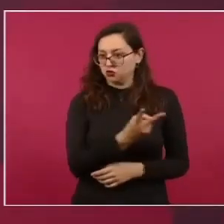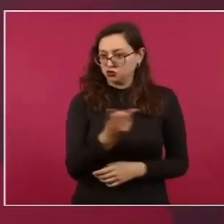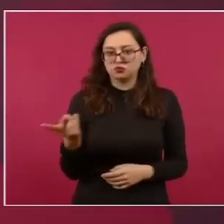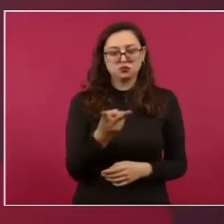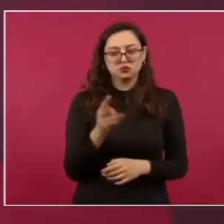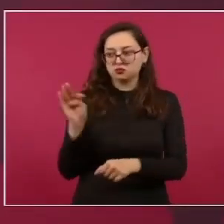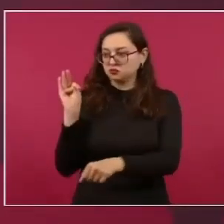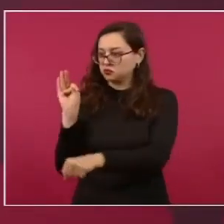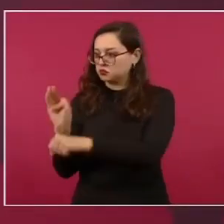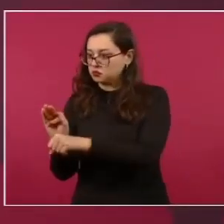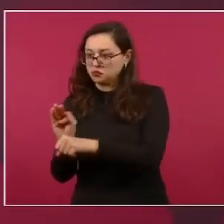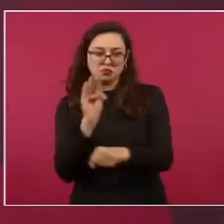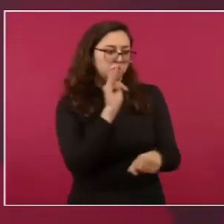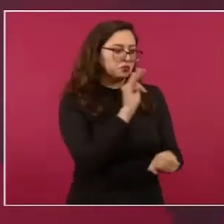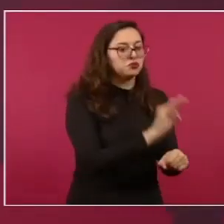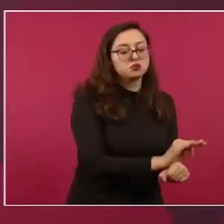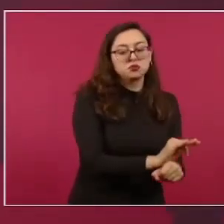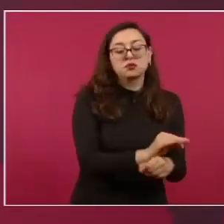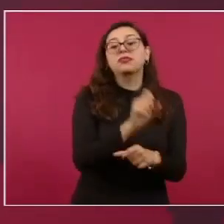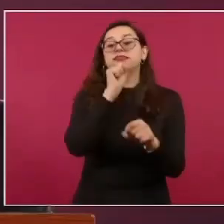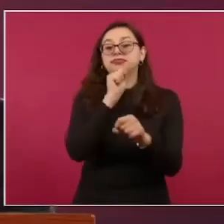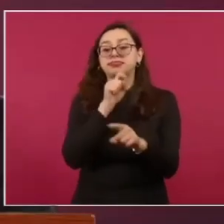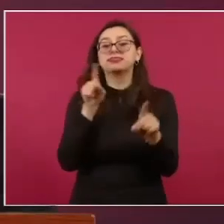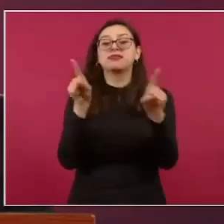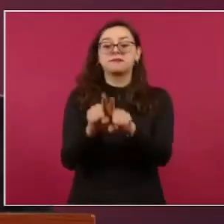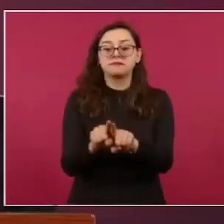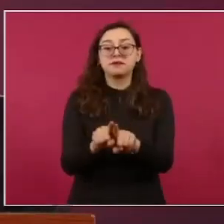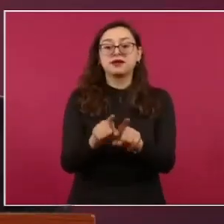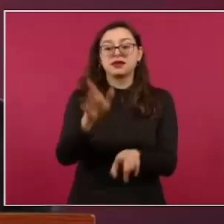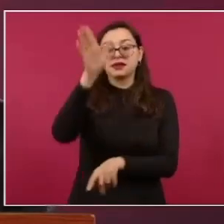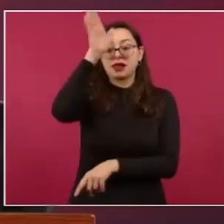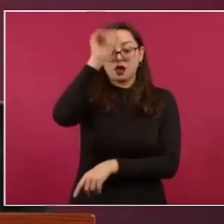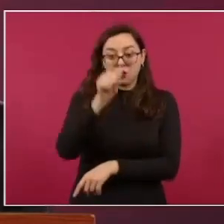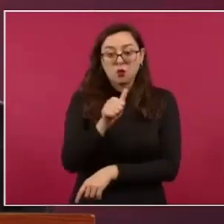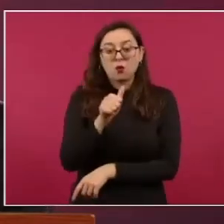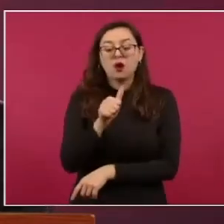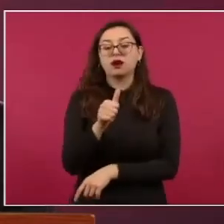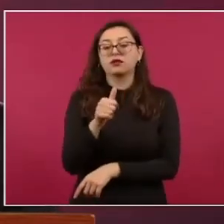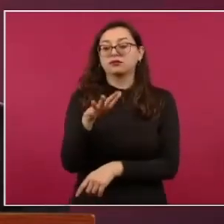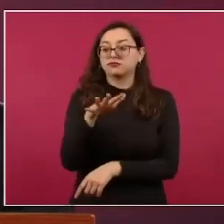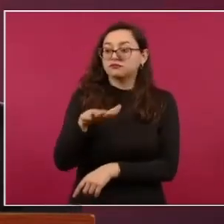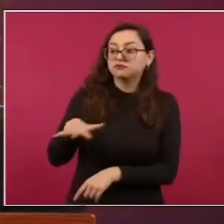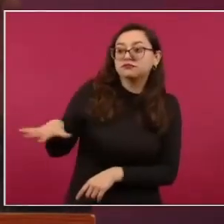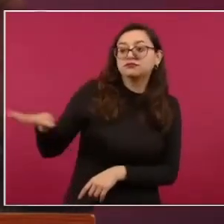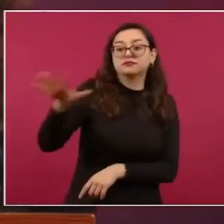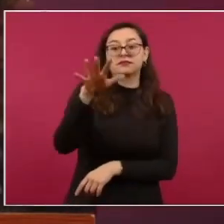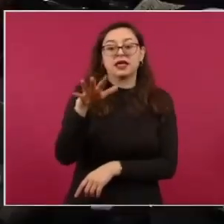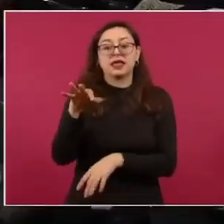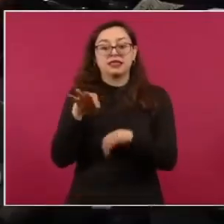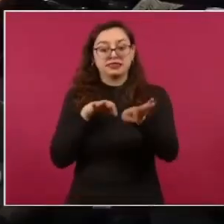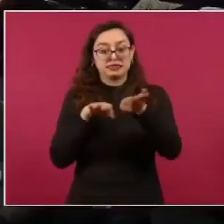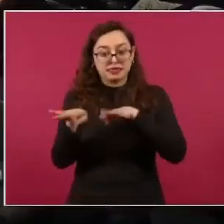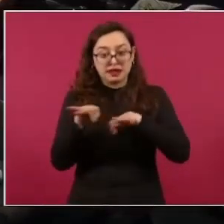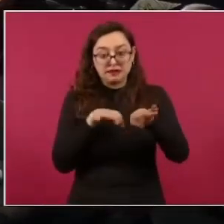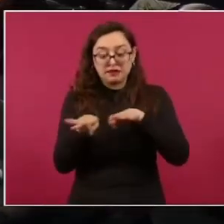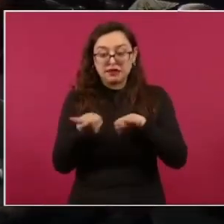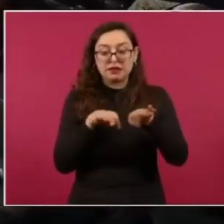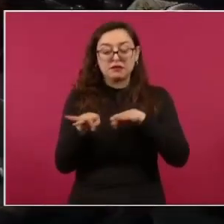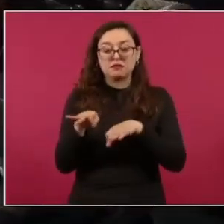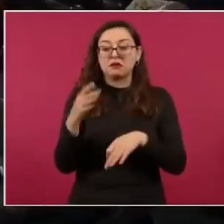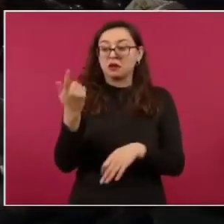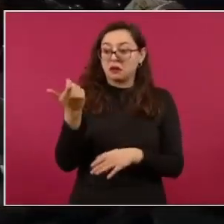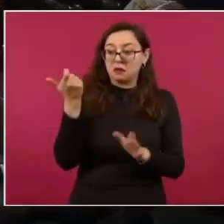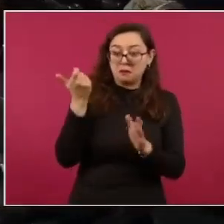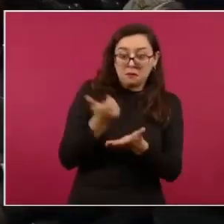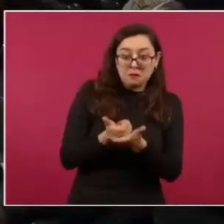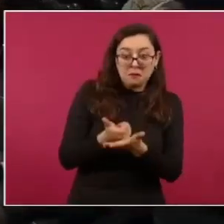planeó y se pactó la posibilidad de que de manera voluntaria los trabajadores, en lugar de los pasivos laborales, puedan